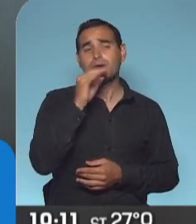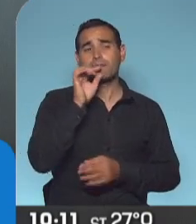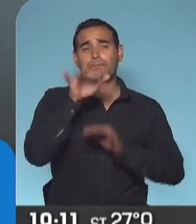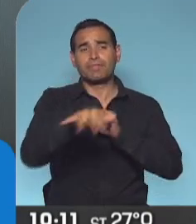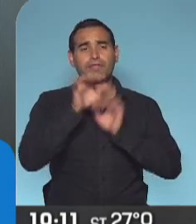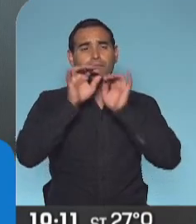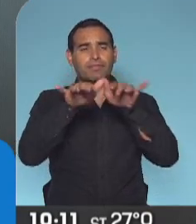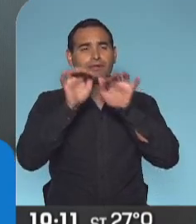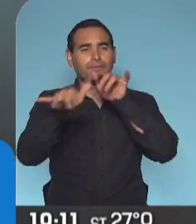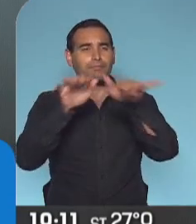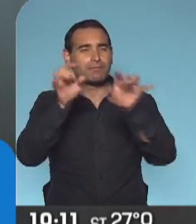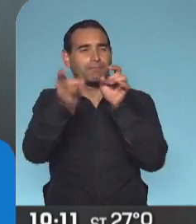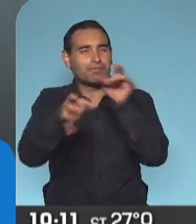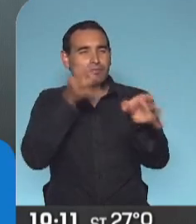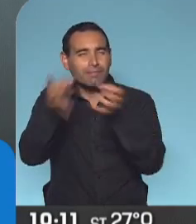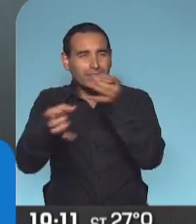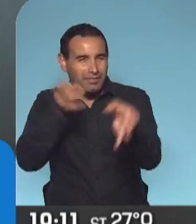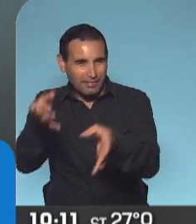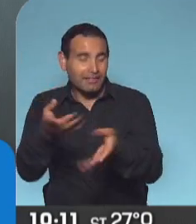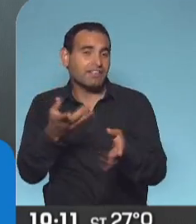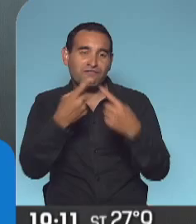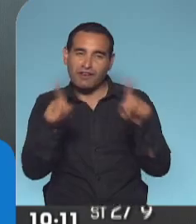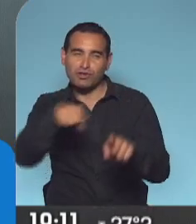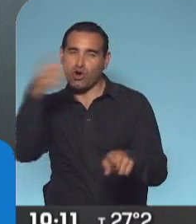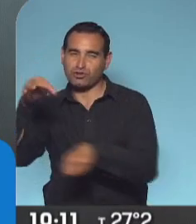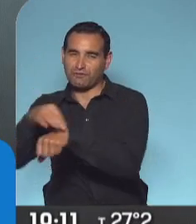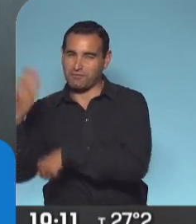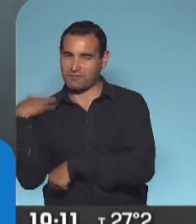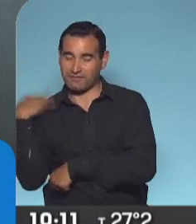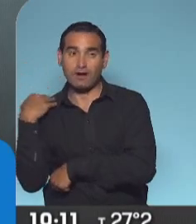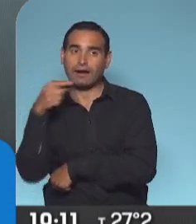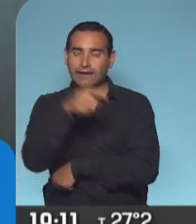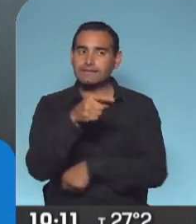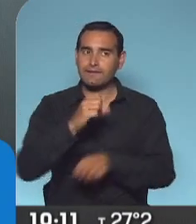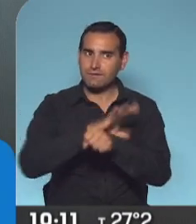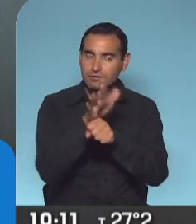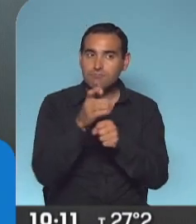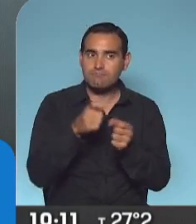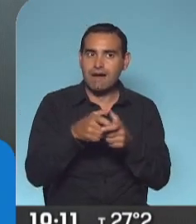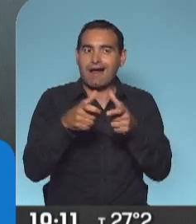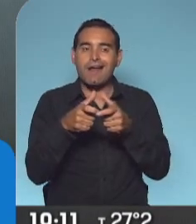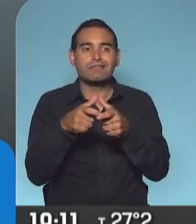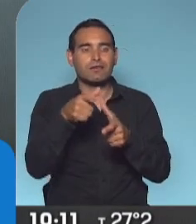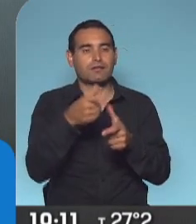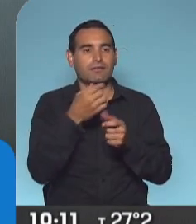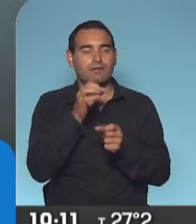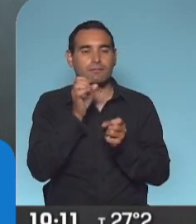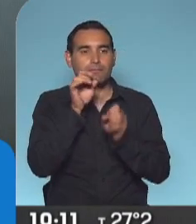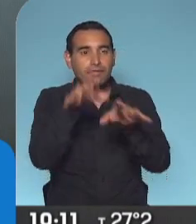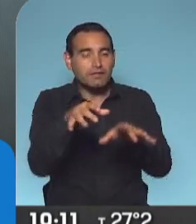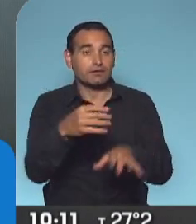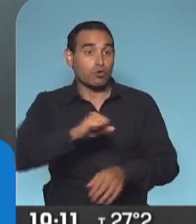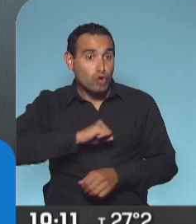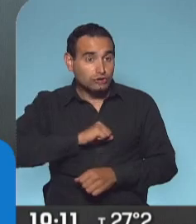una diferencia a otras enfermedades respiratorias. Este virus es más grande, se transmite por una gota gruesa. Cuando